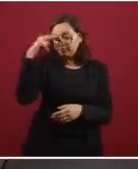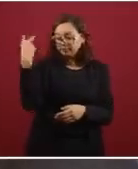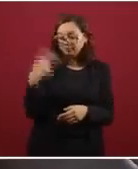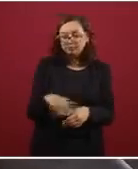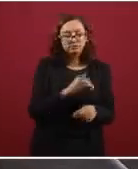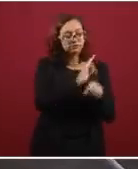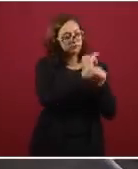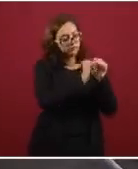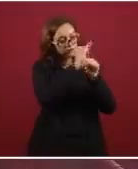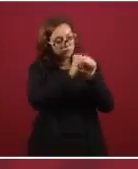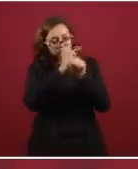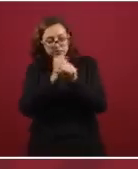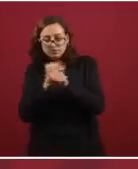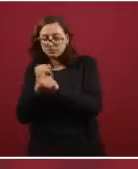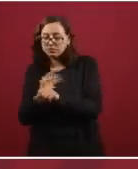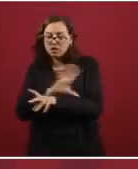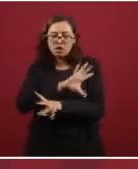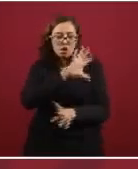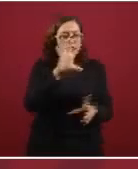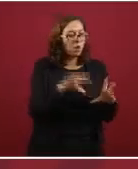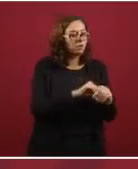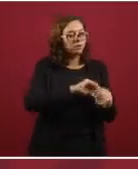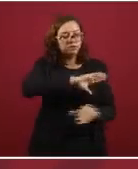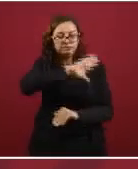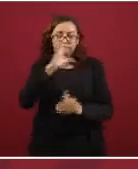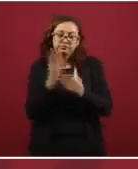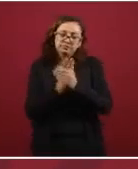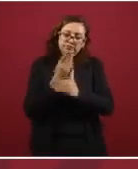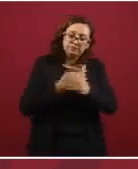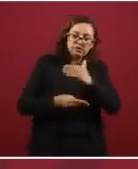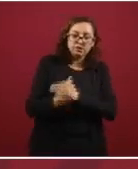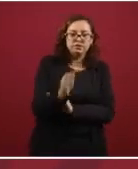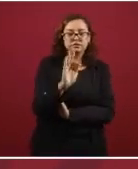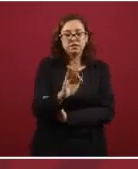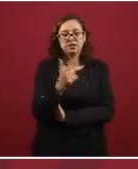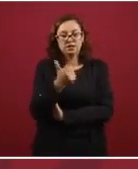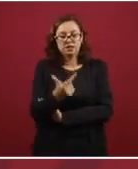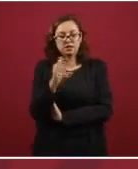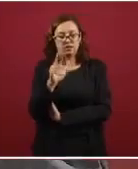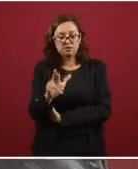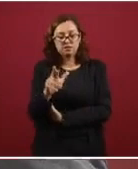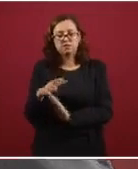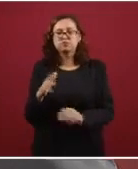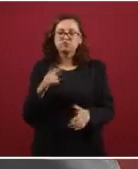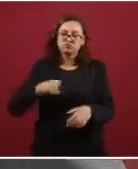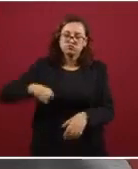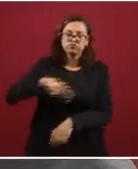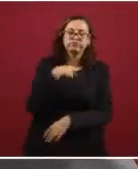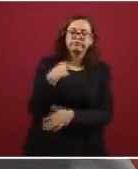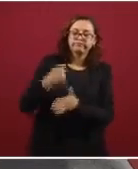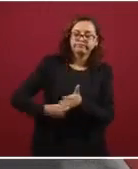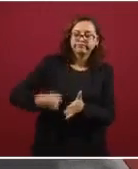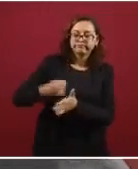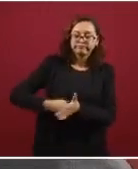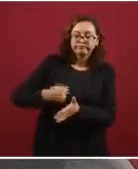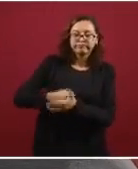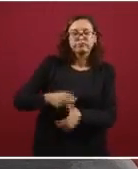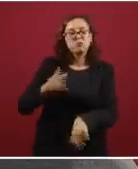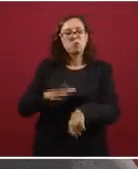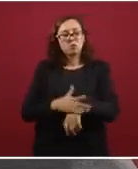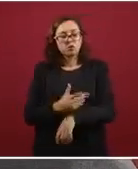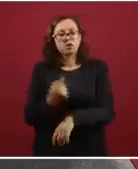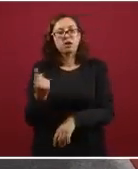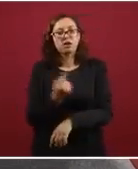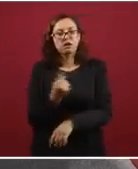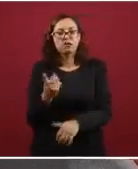información vía la Fiscalía General de la República y vamos a estar insistiendo en eso. ¿Por qué? Por dos razones. Una razón es por justicia respecto a